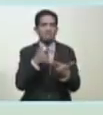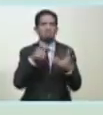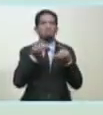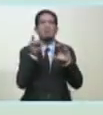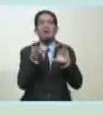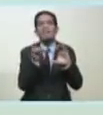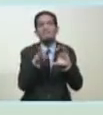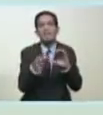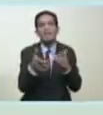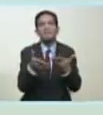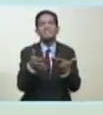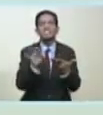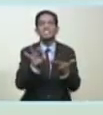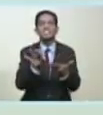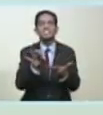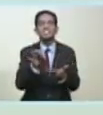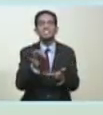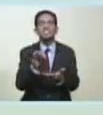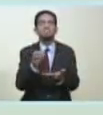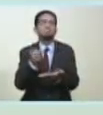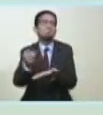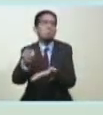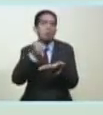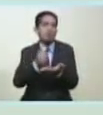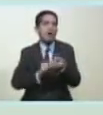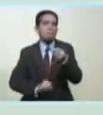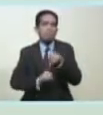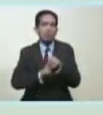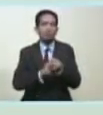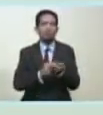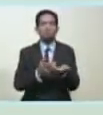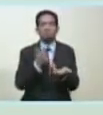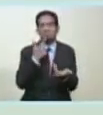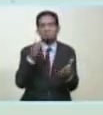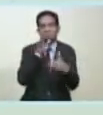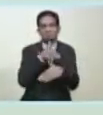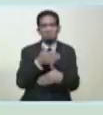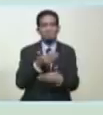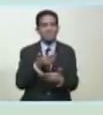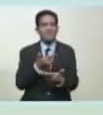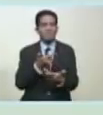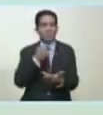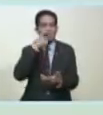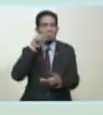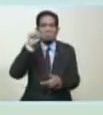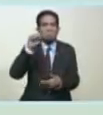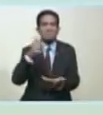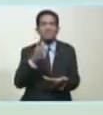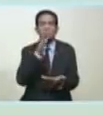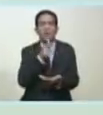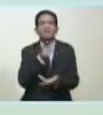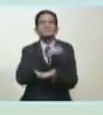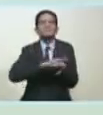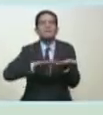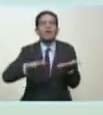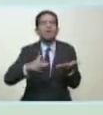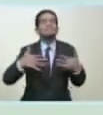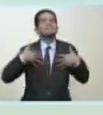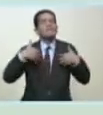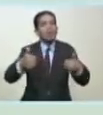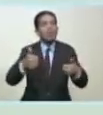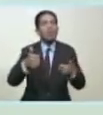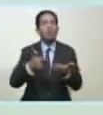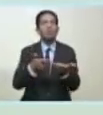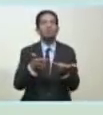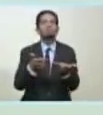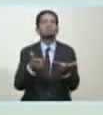y los bonos de apoyo financiero. Si no fuera por Maduro, la gente no tuviera educación pública gratuita, salud en barrio adentro. Si no fuera por